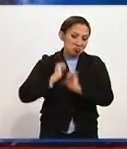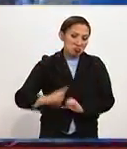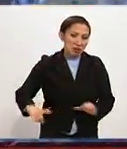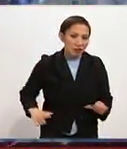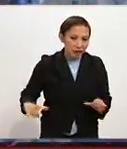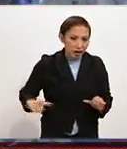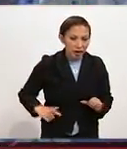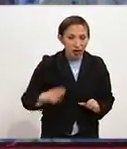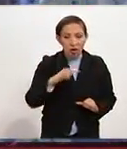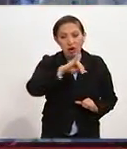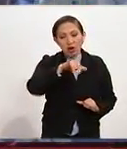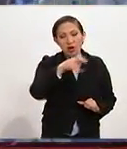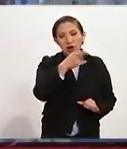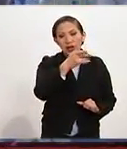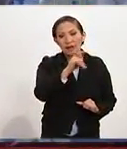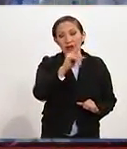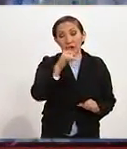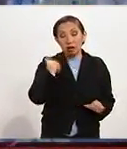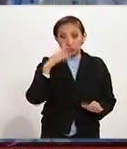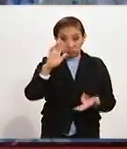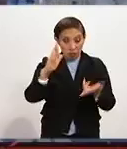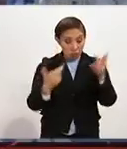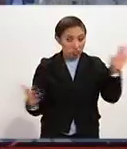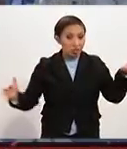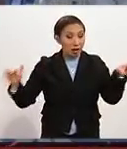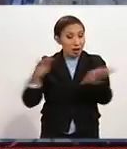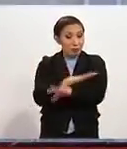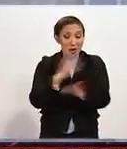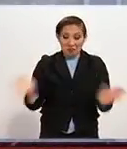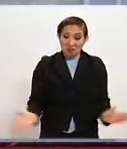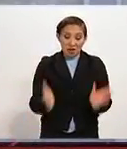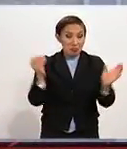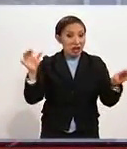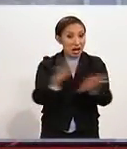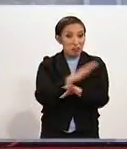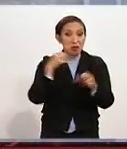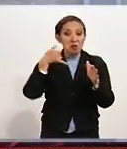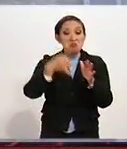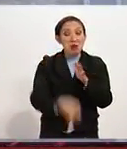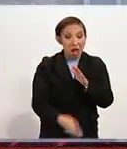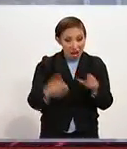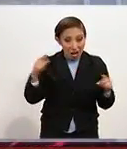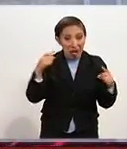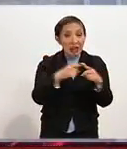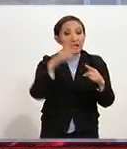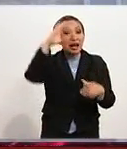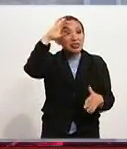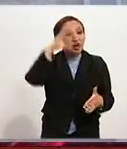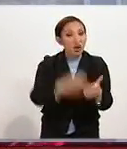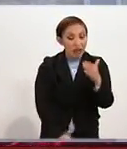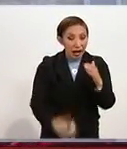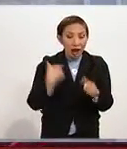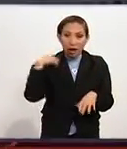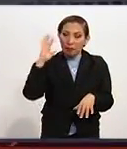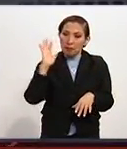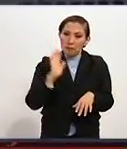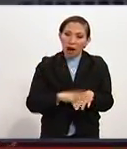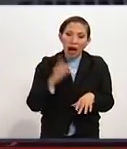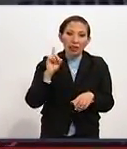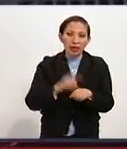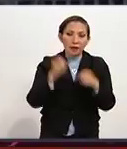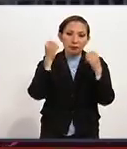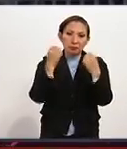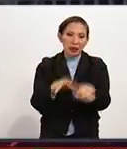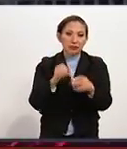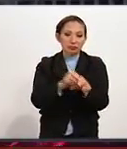Jorge Bergoglio es considerado como un papa revolucionario que ha impulsado cambios en la Iglesia Católica, que cada día